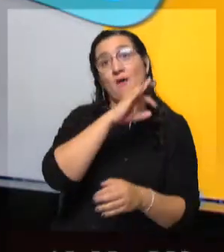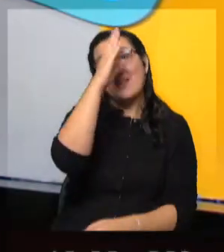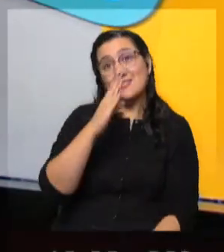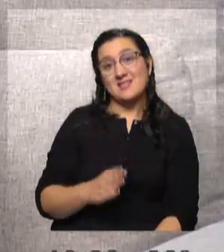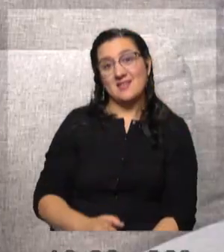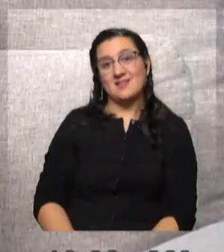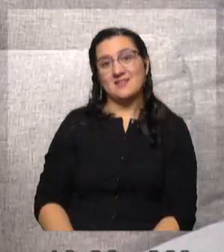vemos cómo sigo el arco